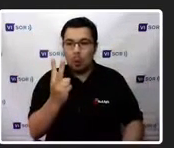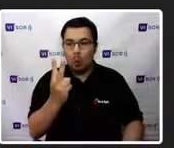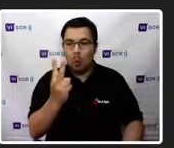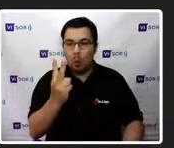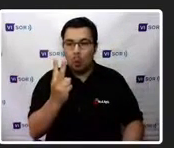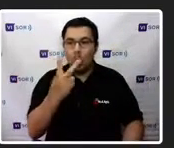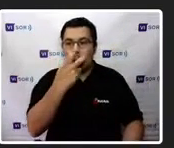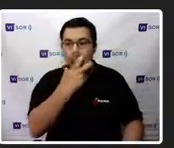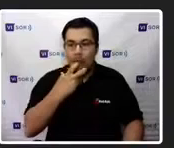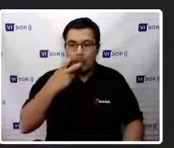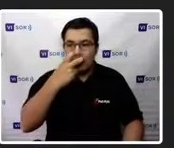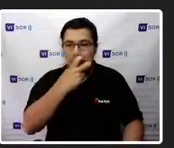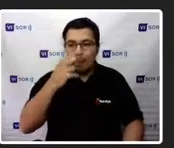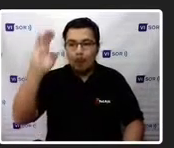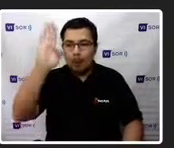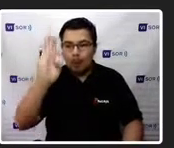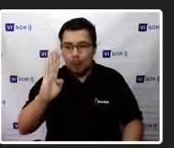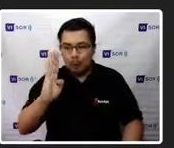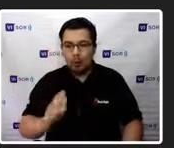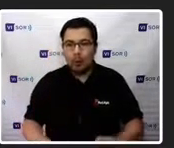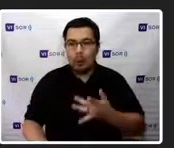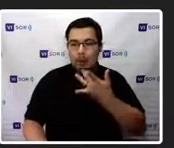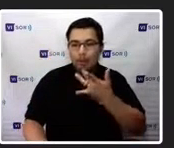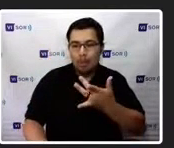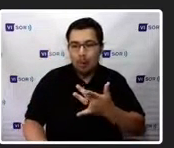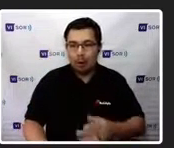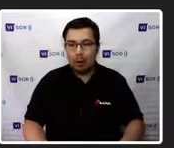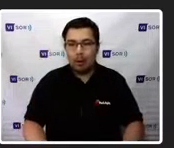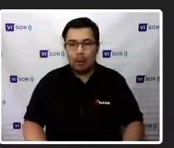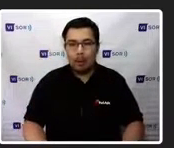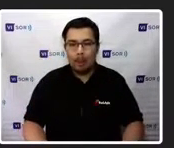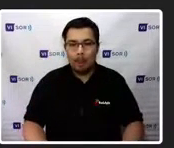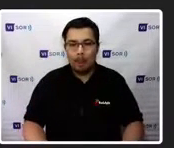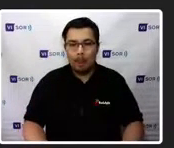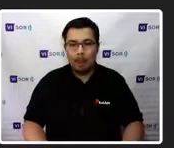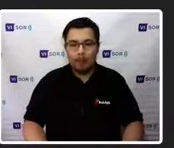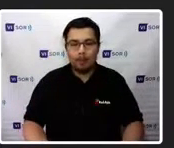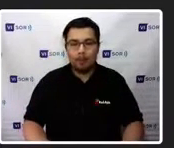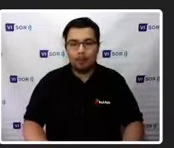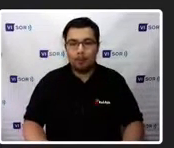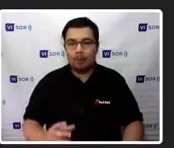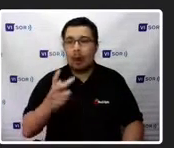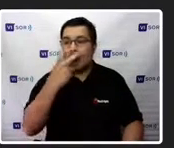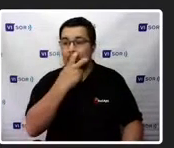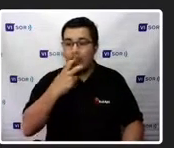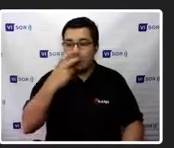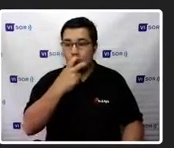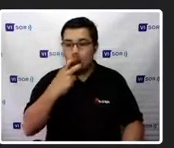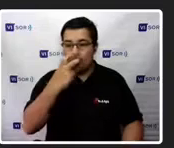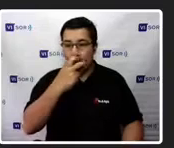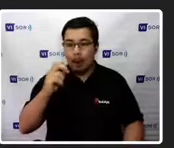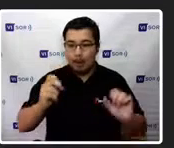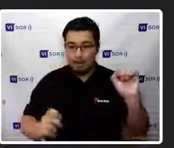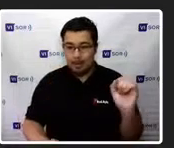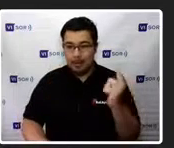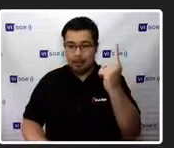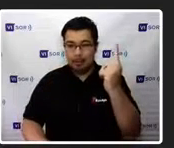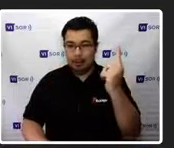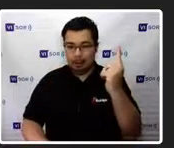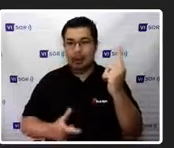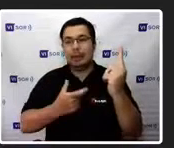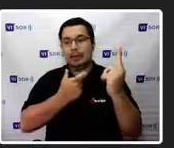por defecto el idioma principal es inglés. Y aquí, ¿no es cierto?, un poco quiero focalizarlo,